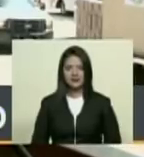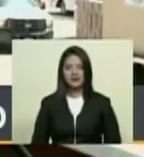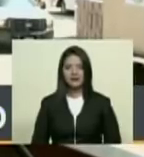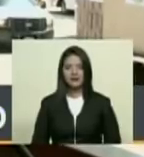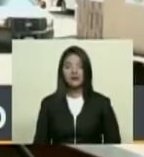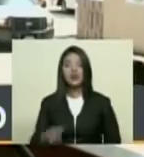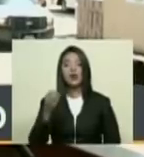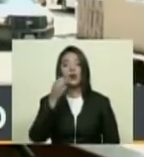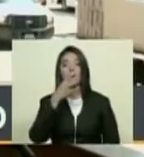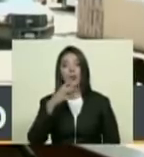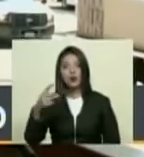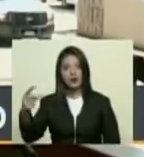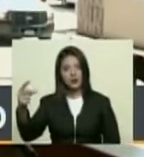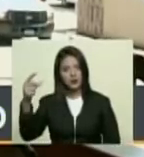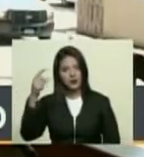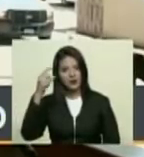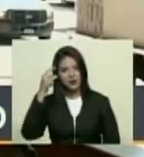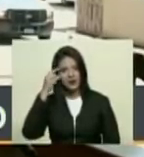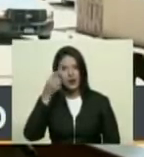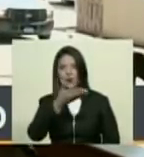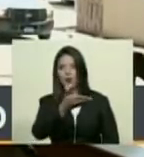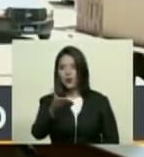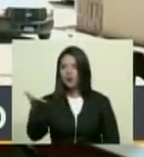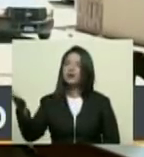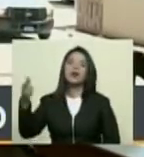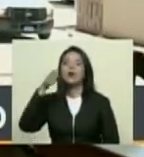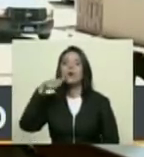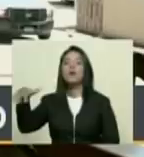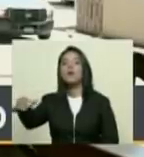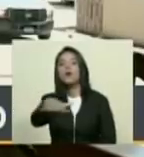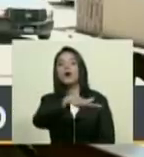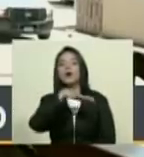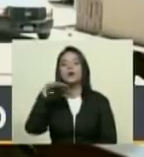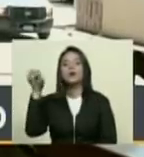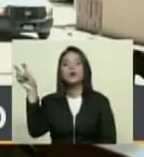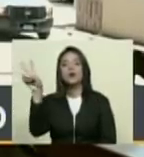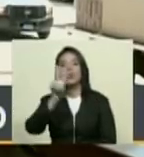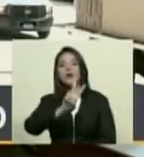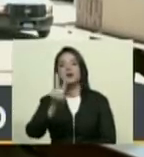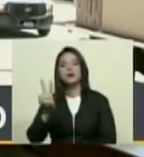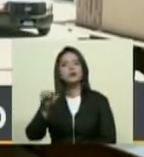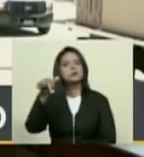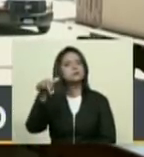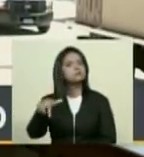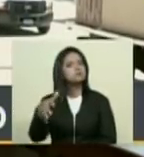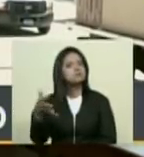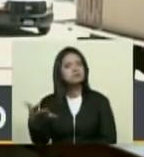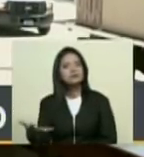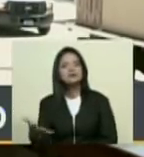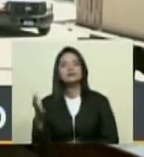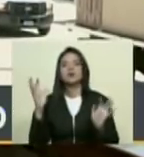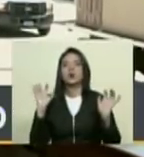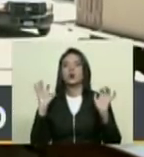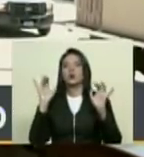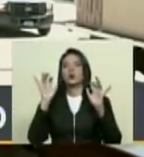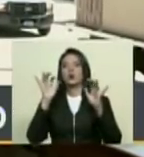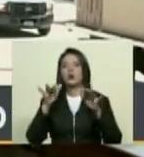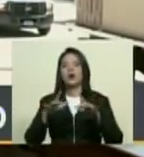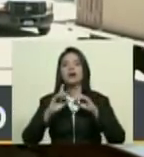Buenos días, vuelo de Venezuela. Aquí estamos congregados en la